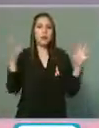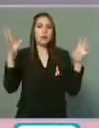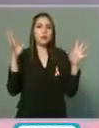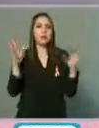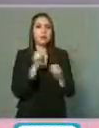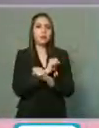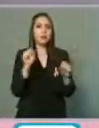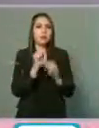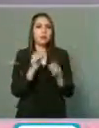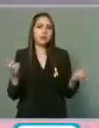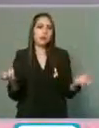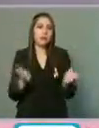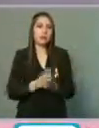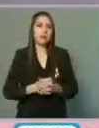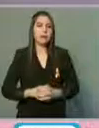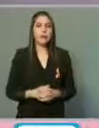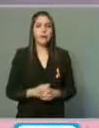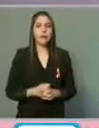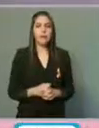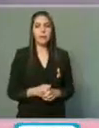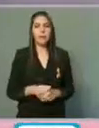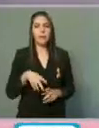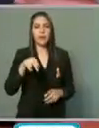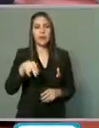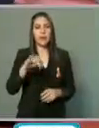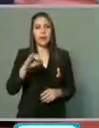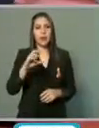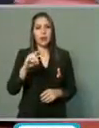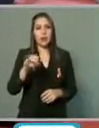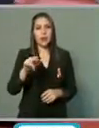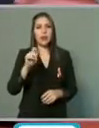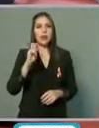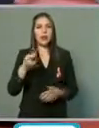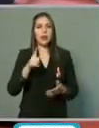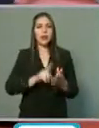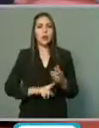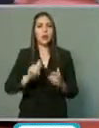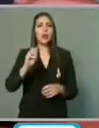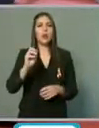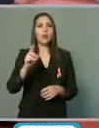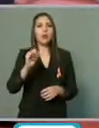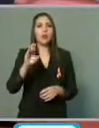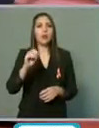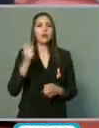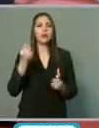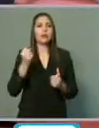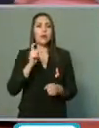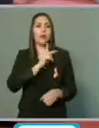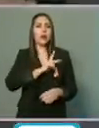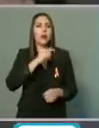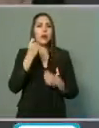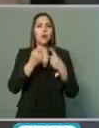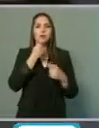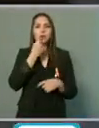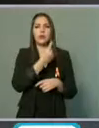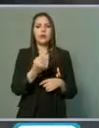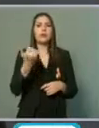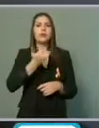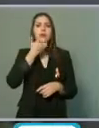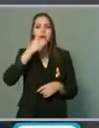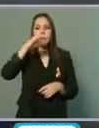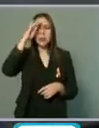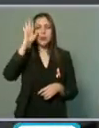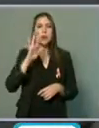explota. La nicotina es un tóxico, es muy venenoso. Hay casos de envenenamiento porque los niños los confunden, creen que son